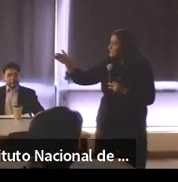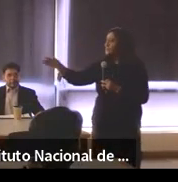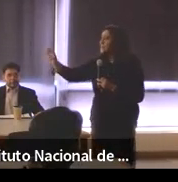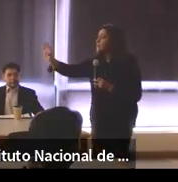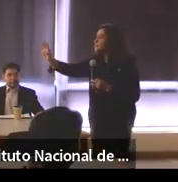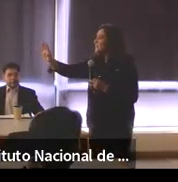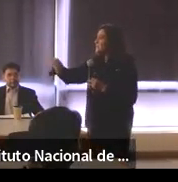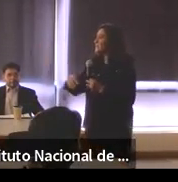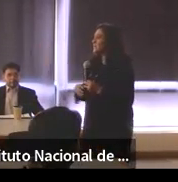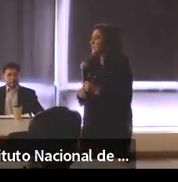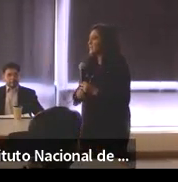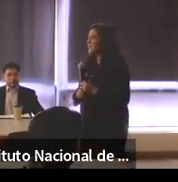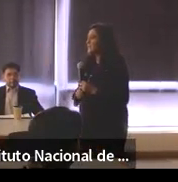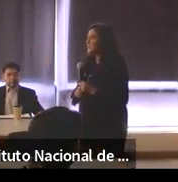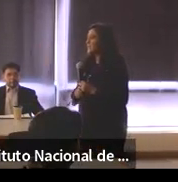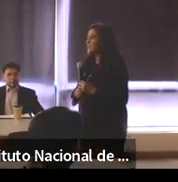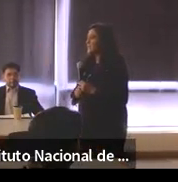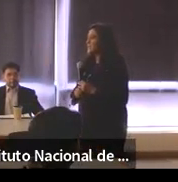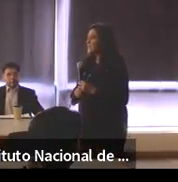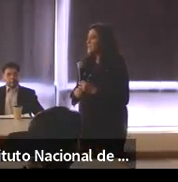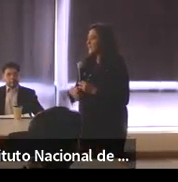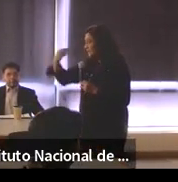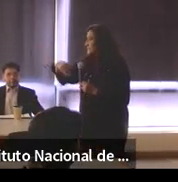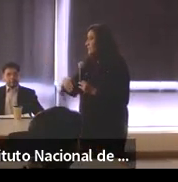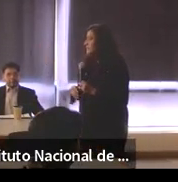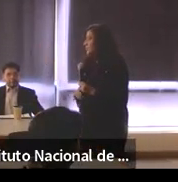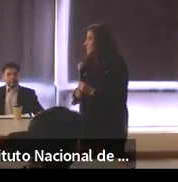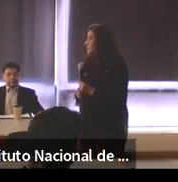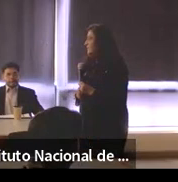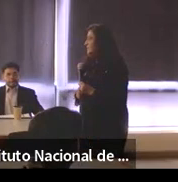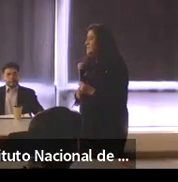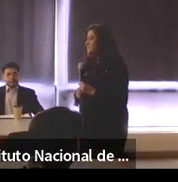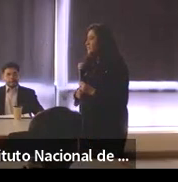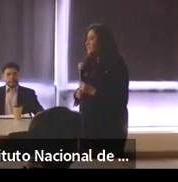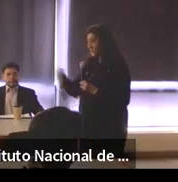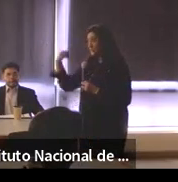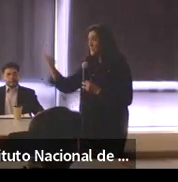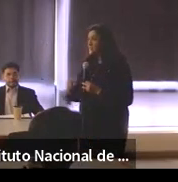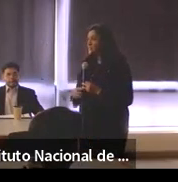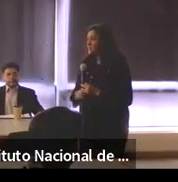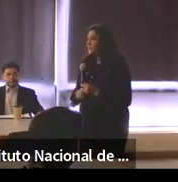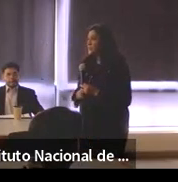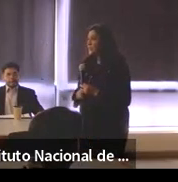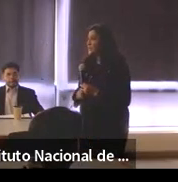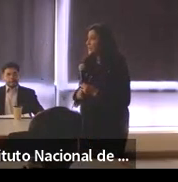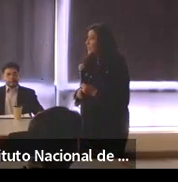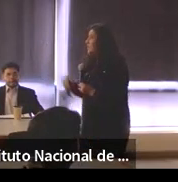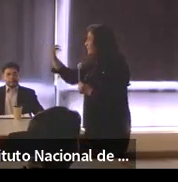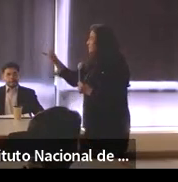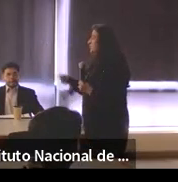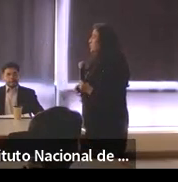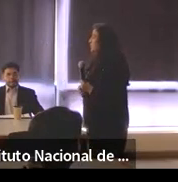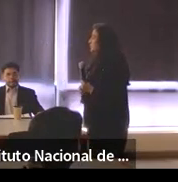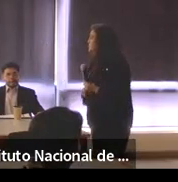que con esta persona no puedo tener ese abordaje te tienes que retroalimentar a ti mismo pero también a tu equipo de trabajo